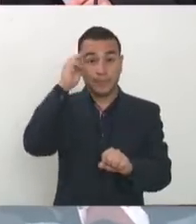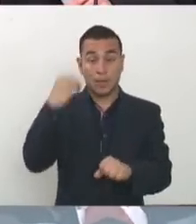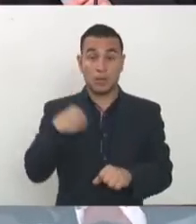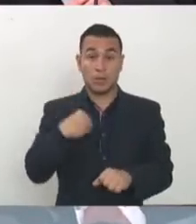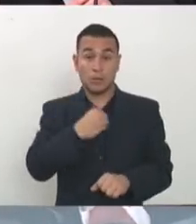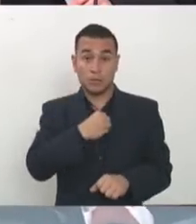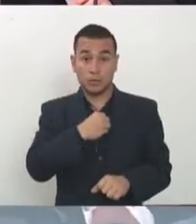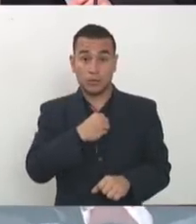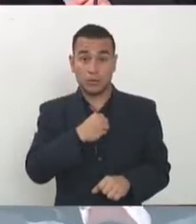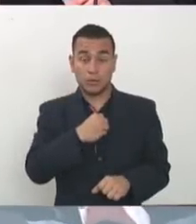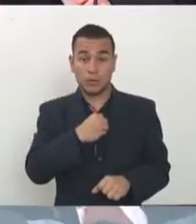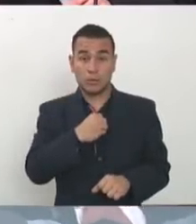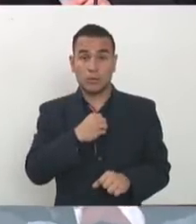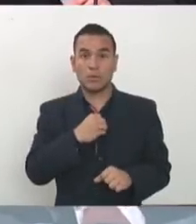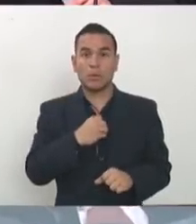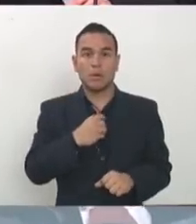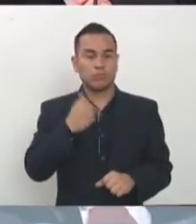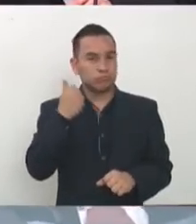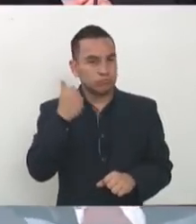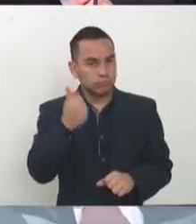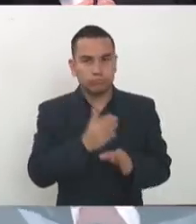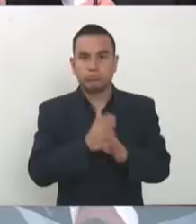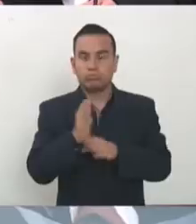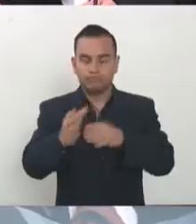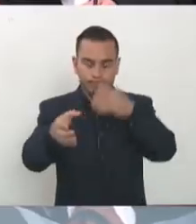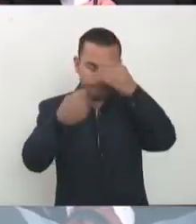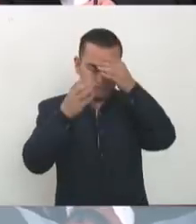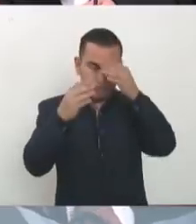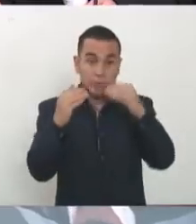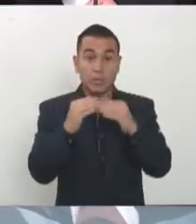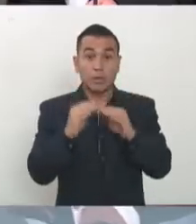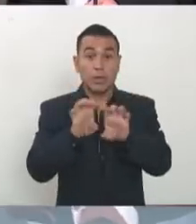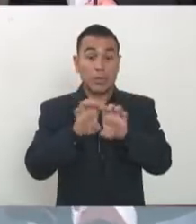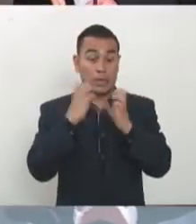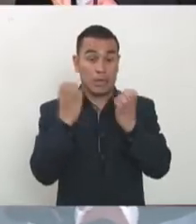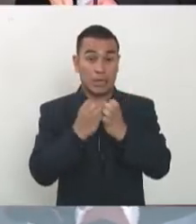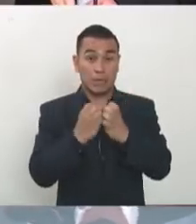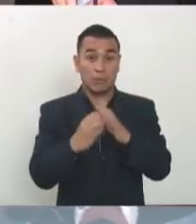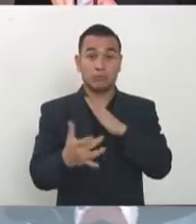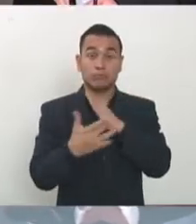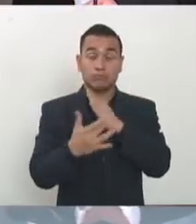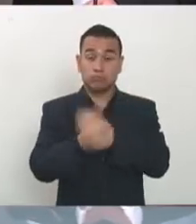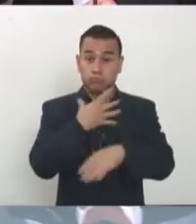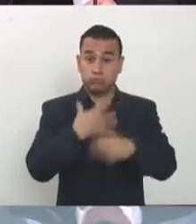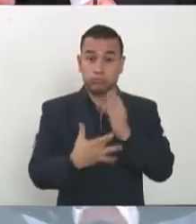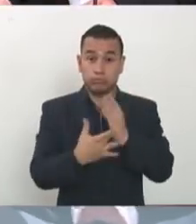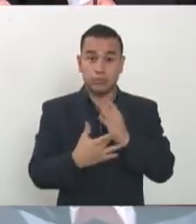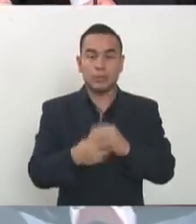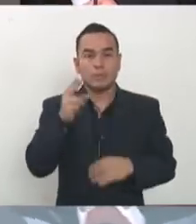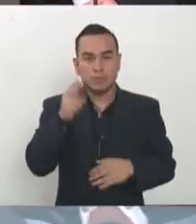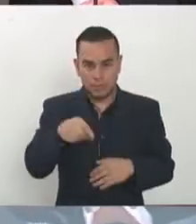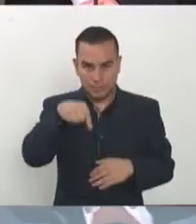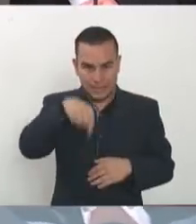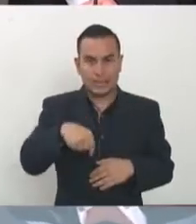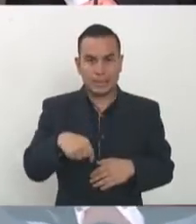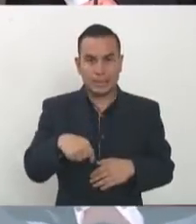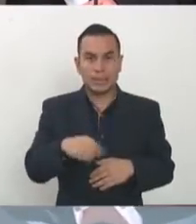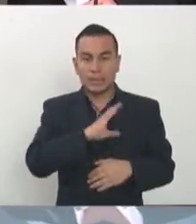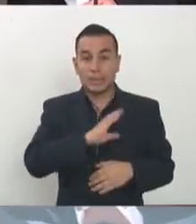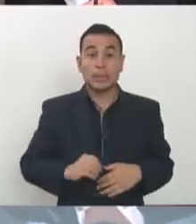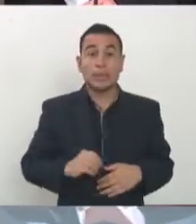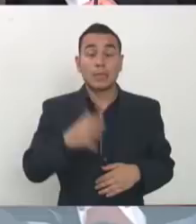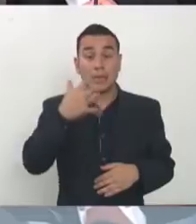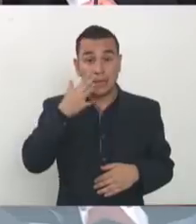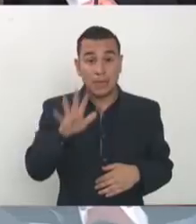nivel con los aparatos del más alto nivel en países del primer mundo vamos atrás de tener eso mismo aquí pero se halla el